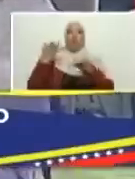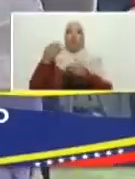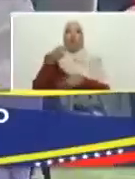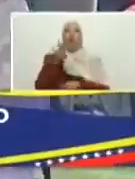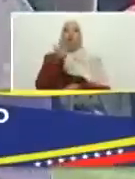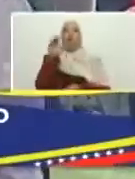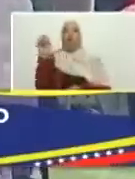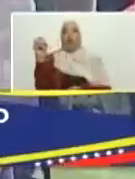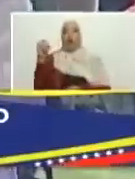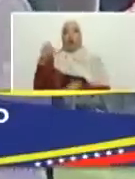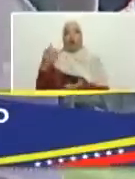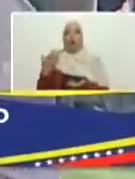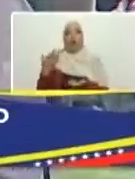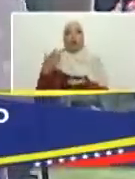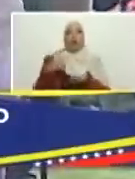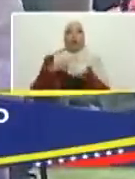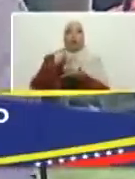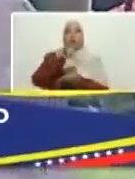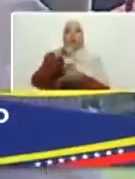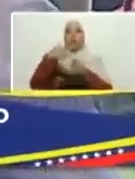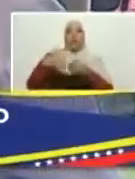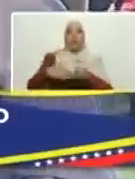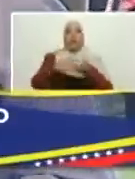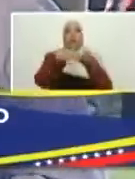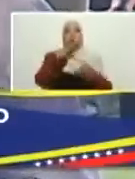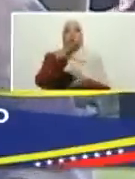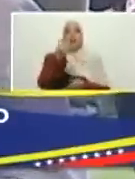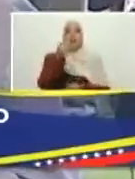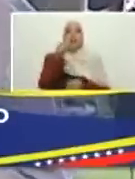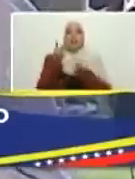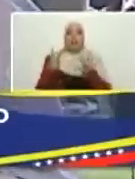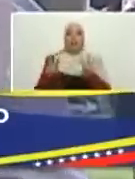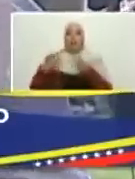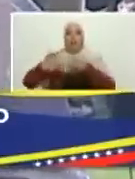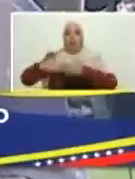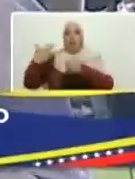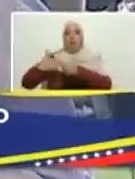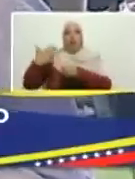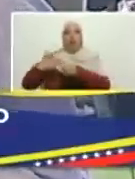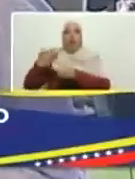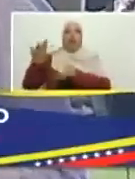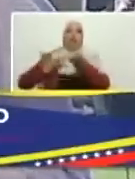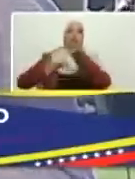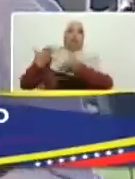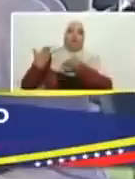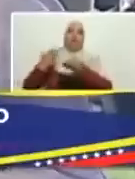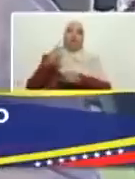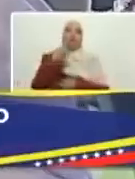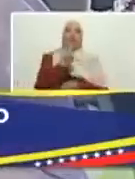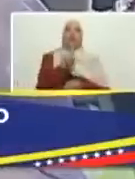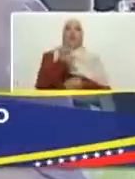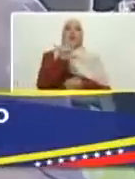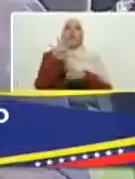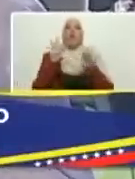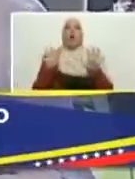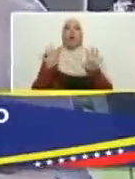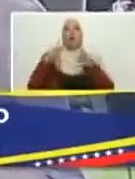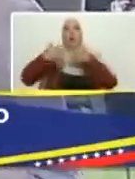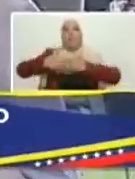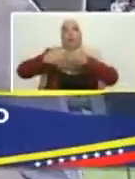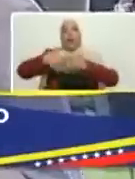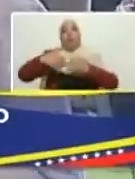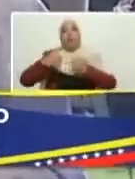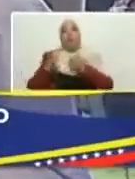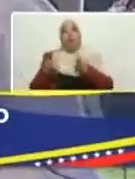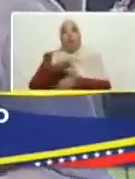de PDVSA, 40 aeronaves de Conviasa, 17 de PDVSA están sancionadas. Hay 154 empresas públicas